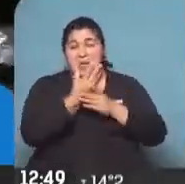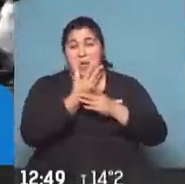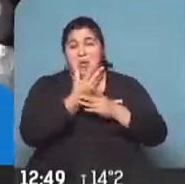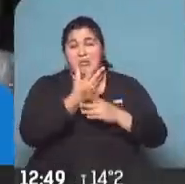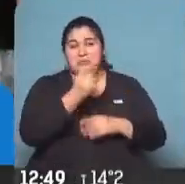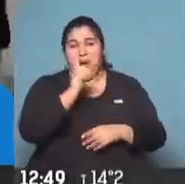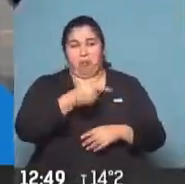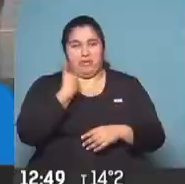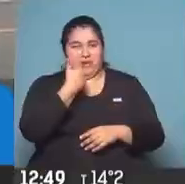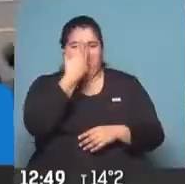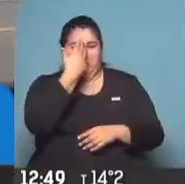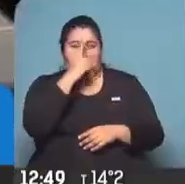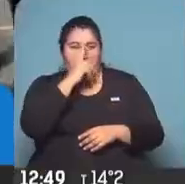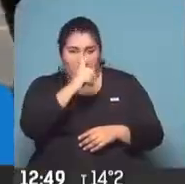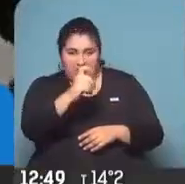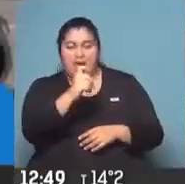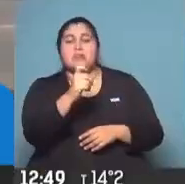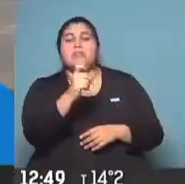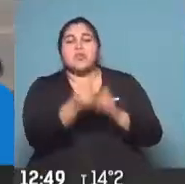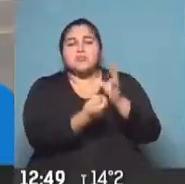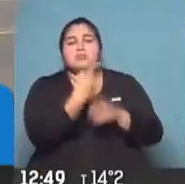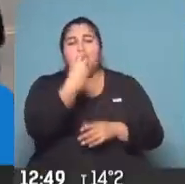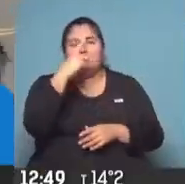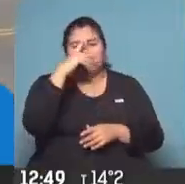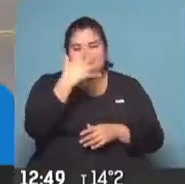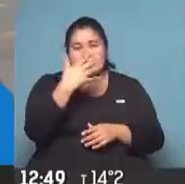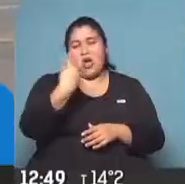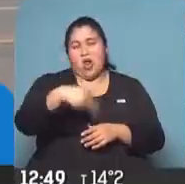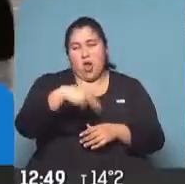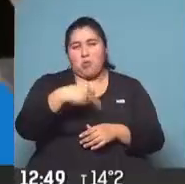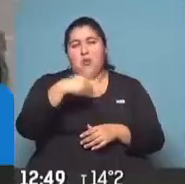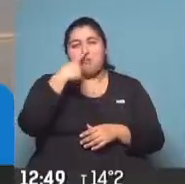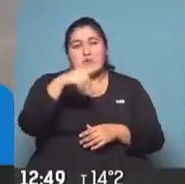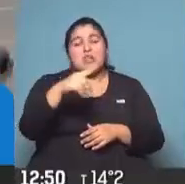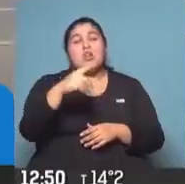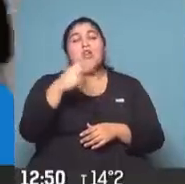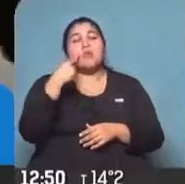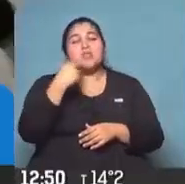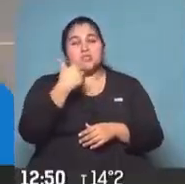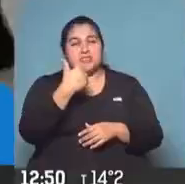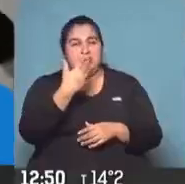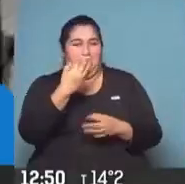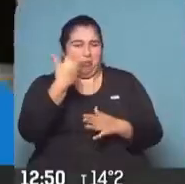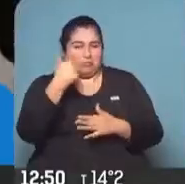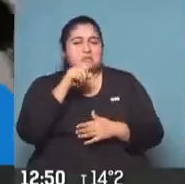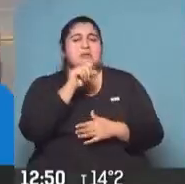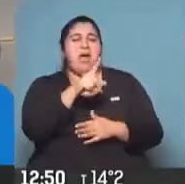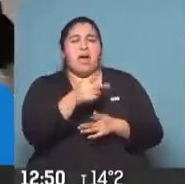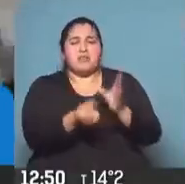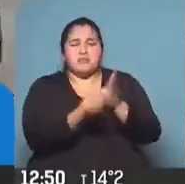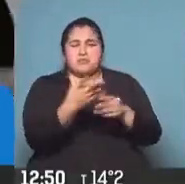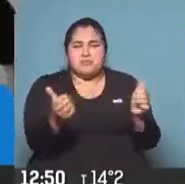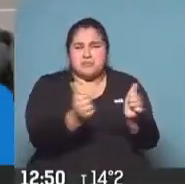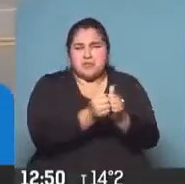general manuel belgrano el 25 de noviembre de 1799 ellas forman ex oficiales de la marina emergente